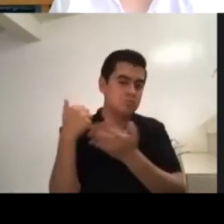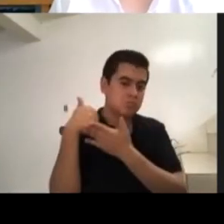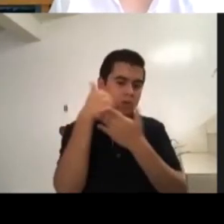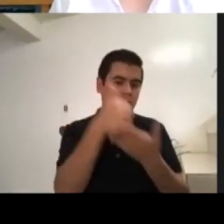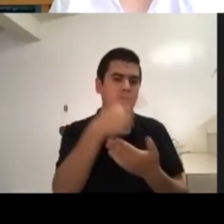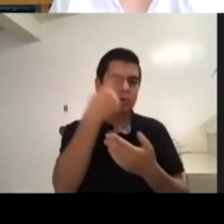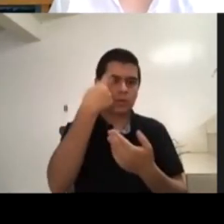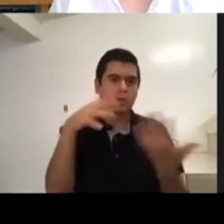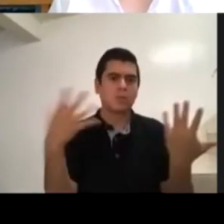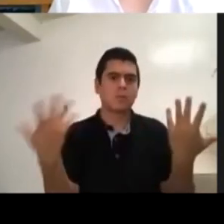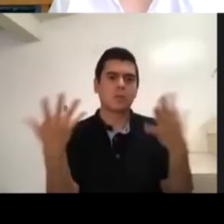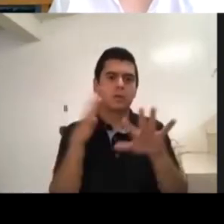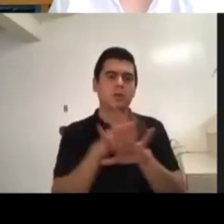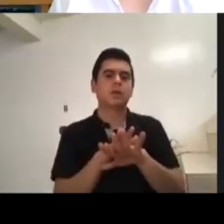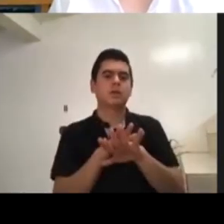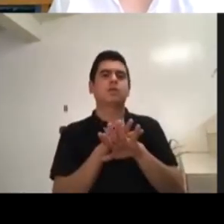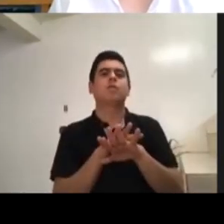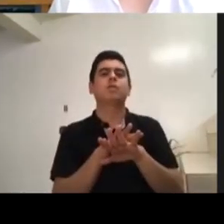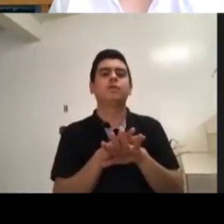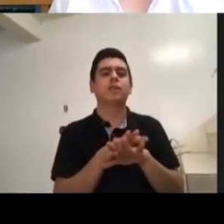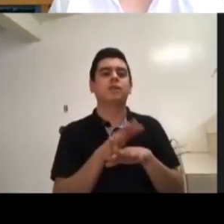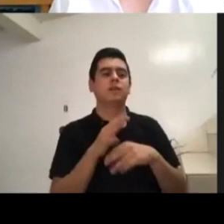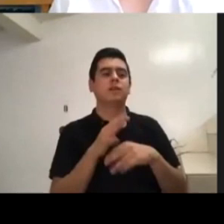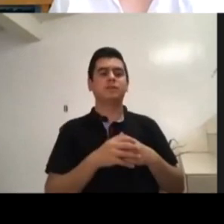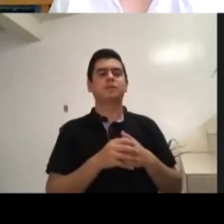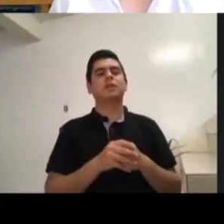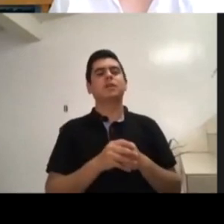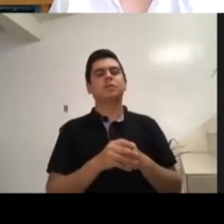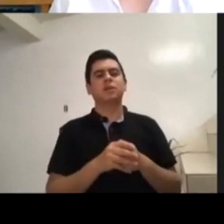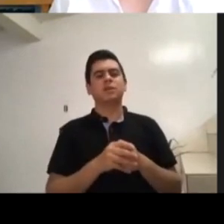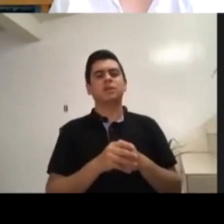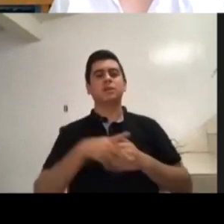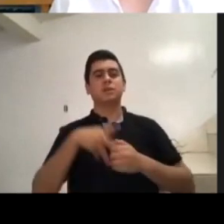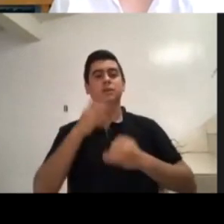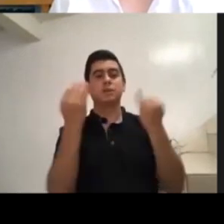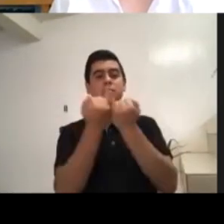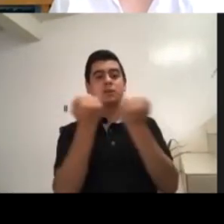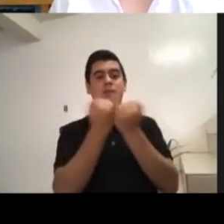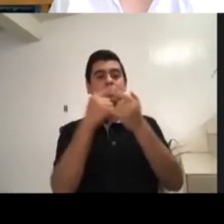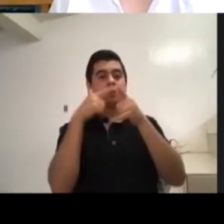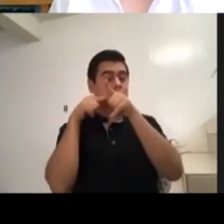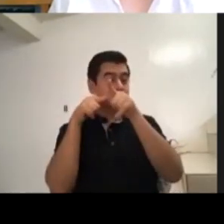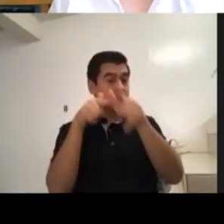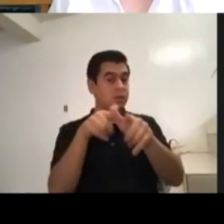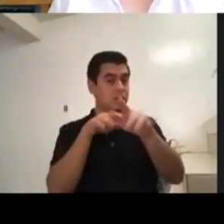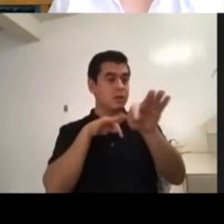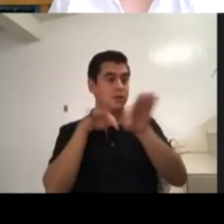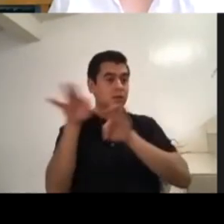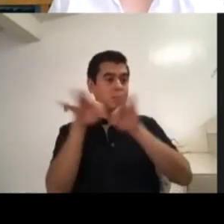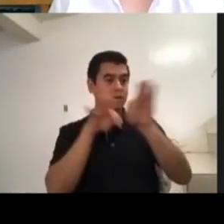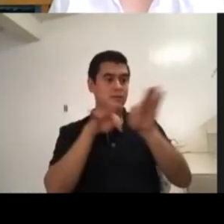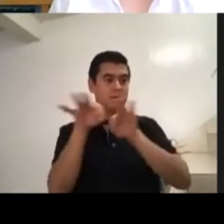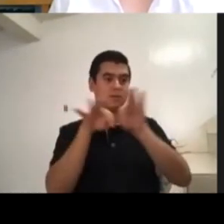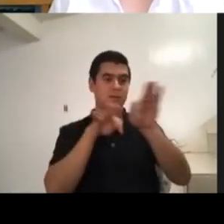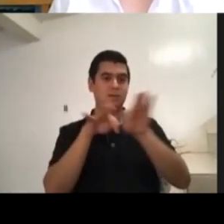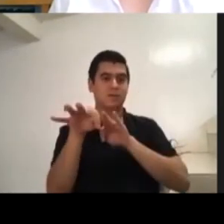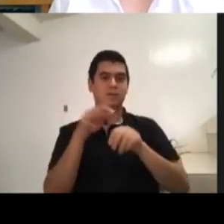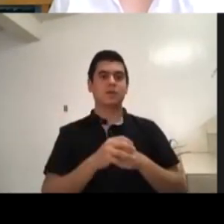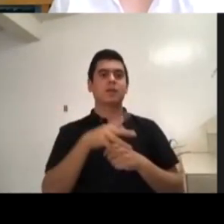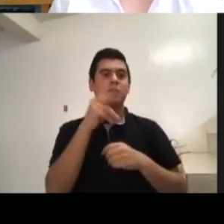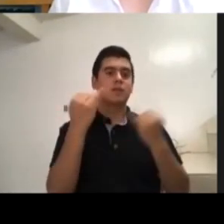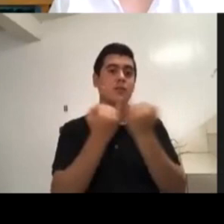dar la posibilidad de enriquecer el proceso a partir de lo que sabemos. Y luego, a partir de ahí,